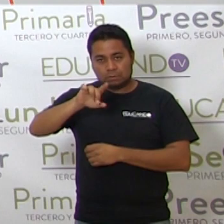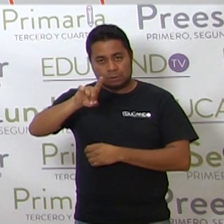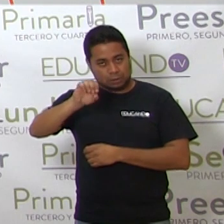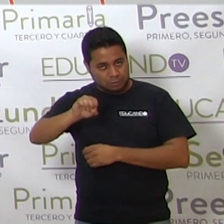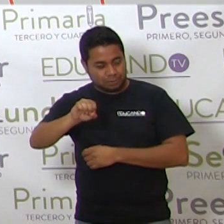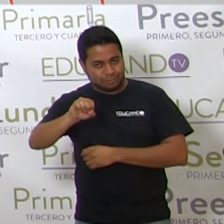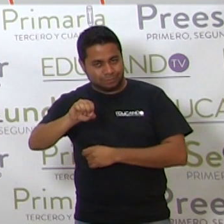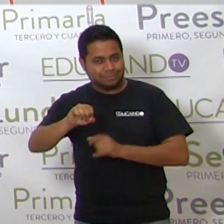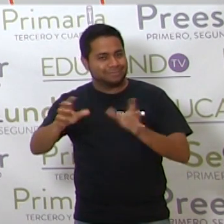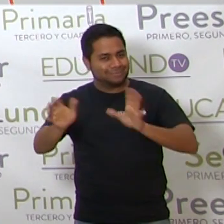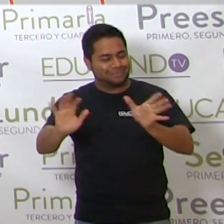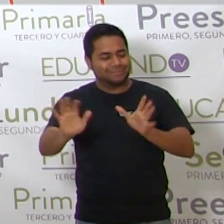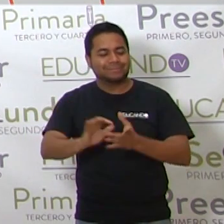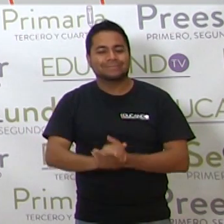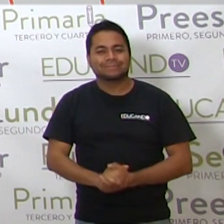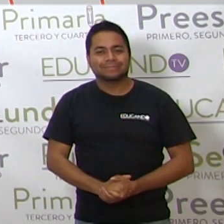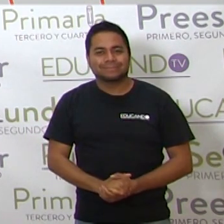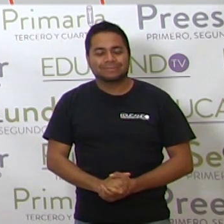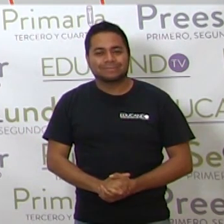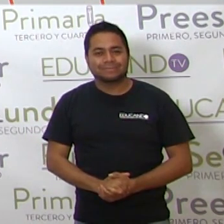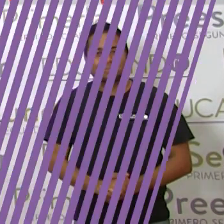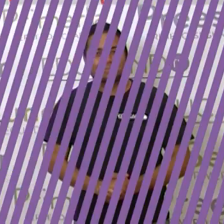mendoza adiós